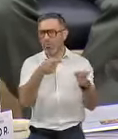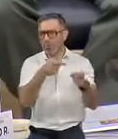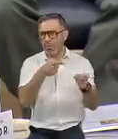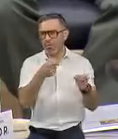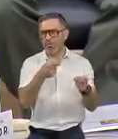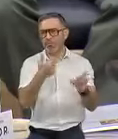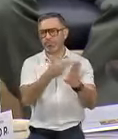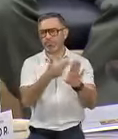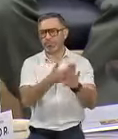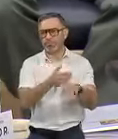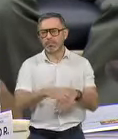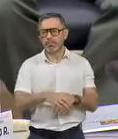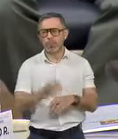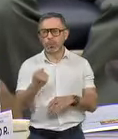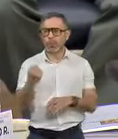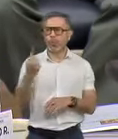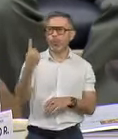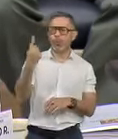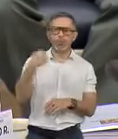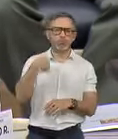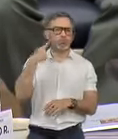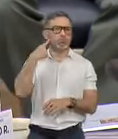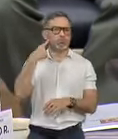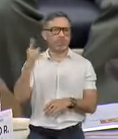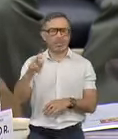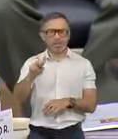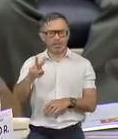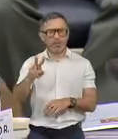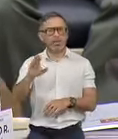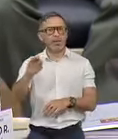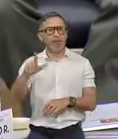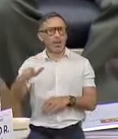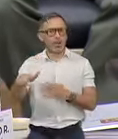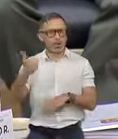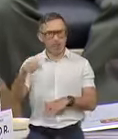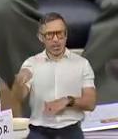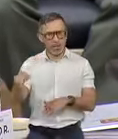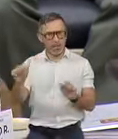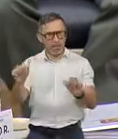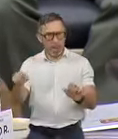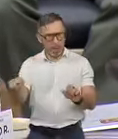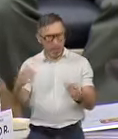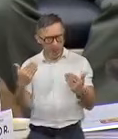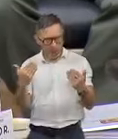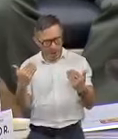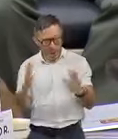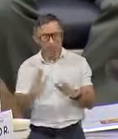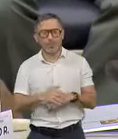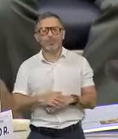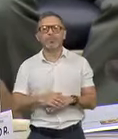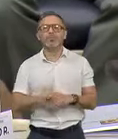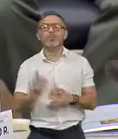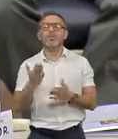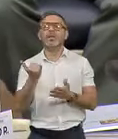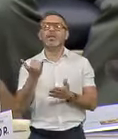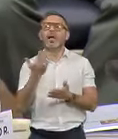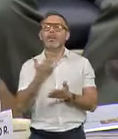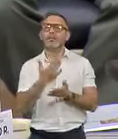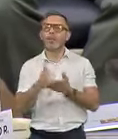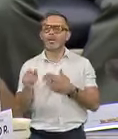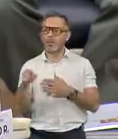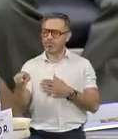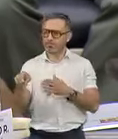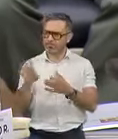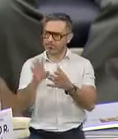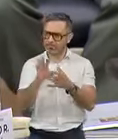que así de oído escuché, que es Canal 11, donde ese fenómeno no se da. Y también se plantea aquí una preocupación que